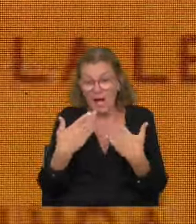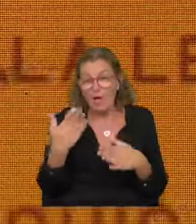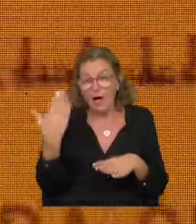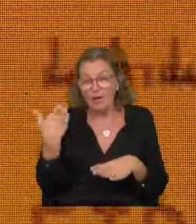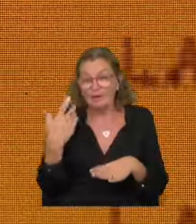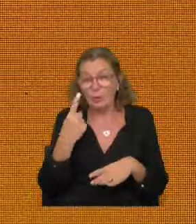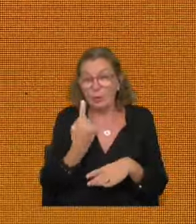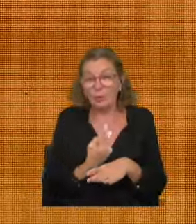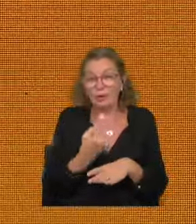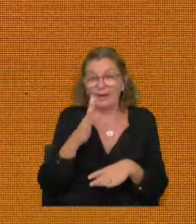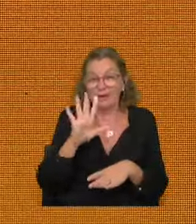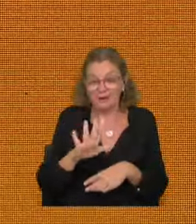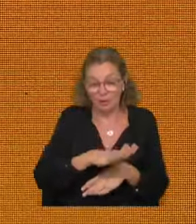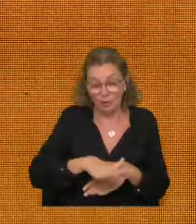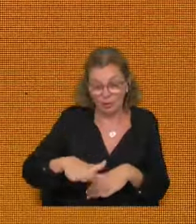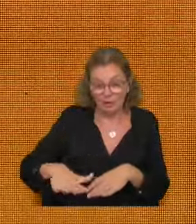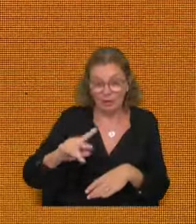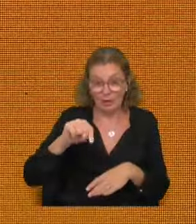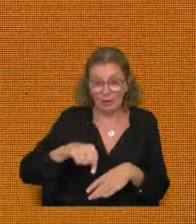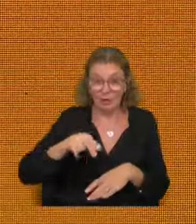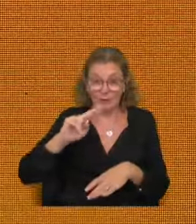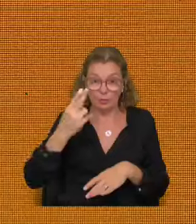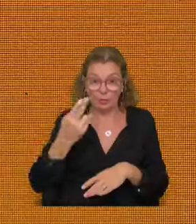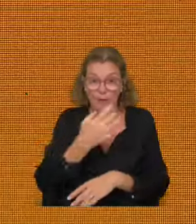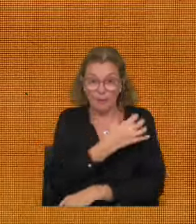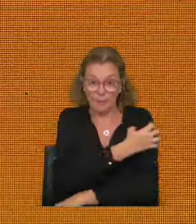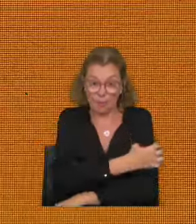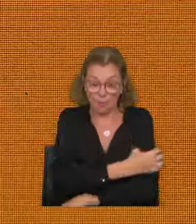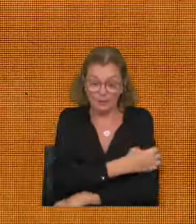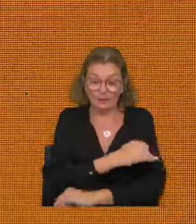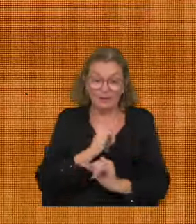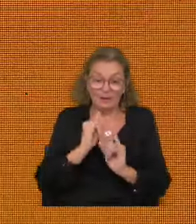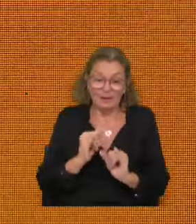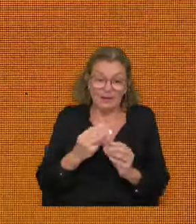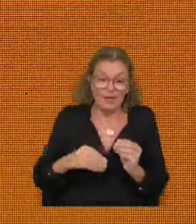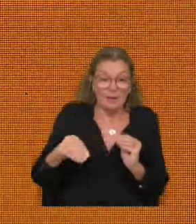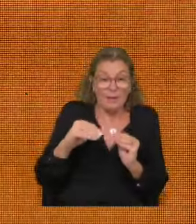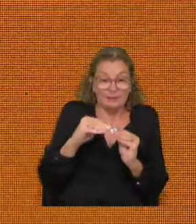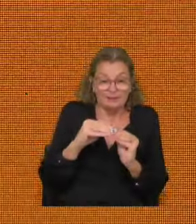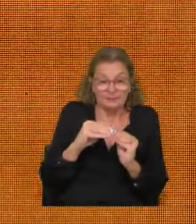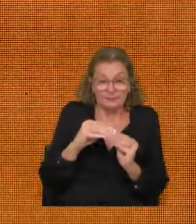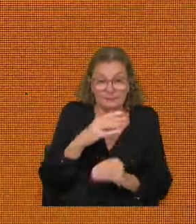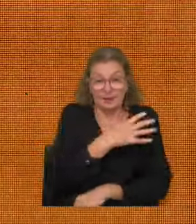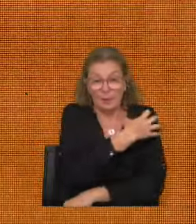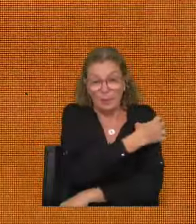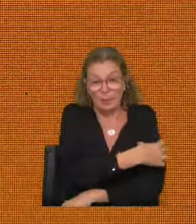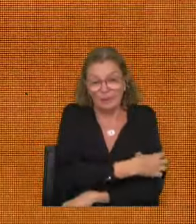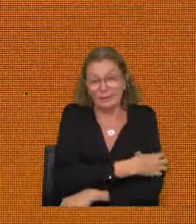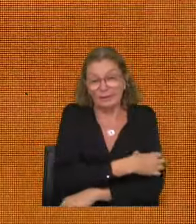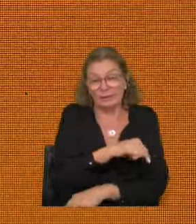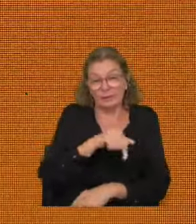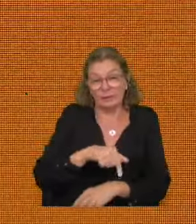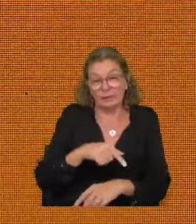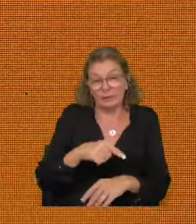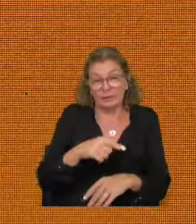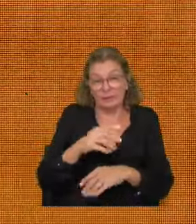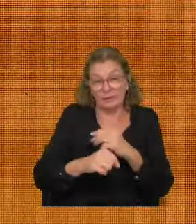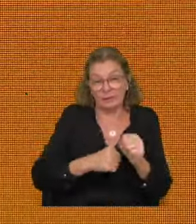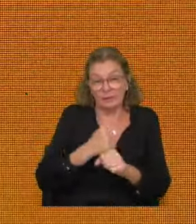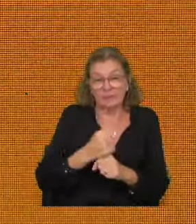cinco niños y niñas en Uruguay es pobre y que además la pobreza en en esta franja por